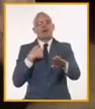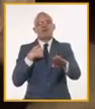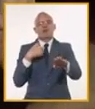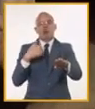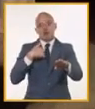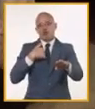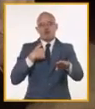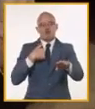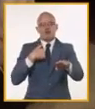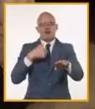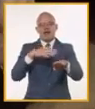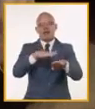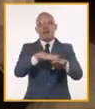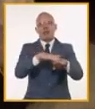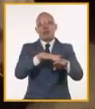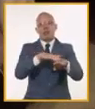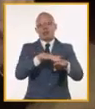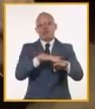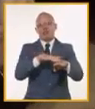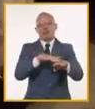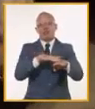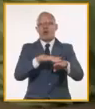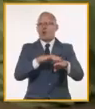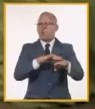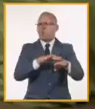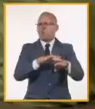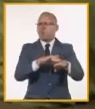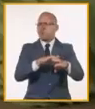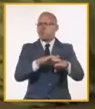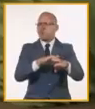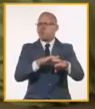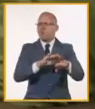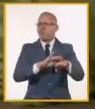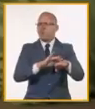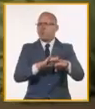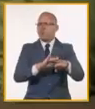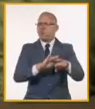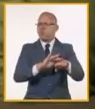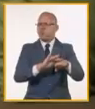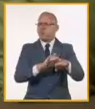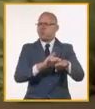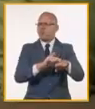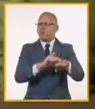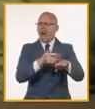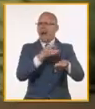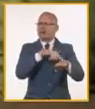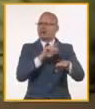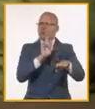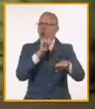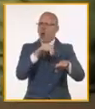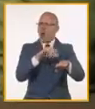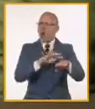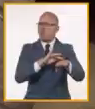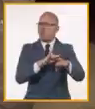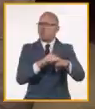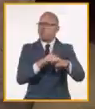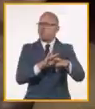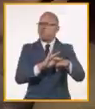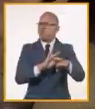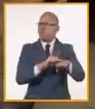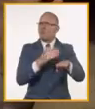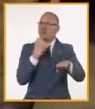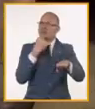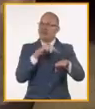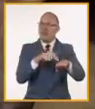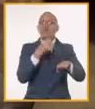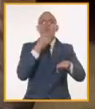tú no lo tenías. Yo veo aquí algo que salía algo. Digo, mira, eso puede ser 2 cosas. Eso o es la